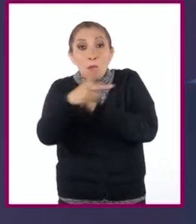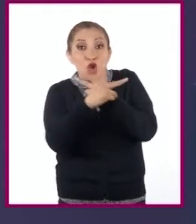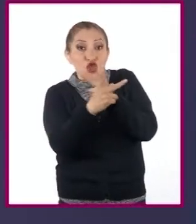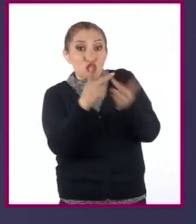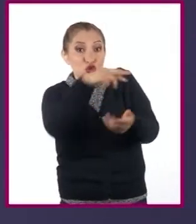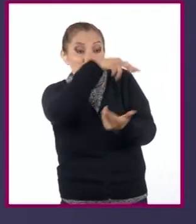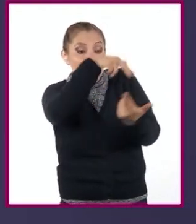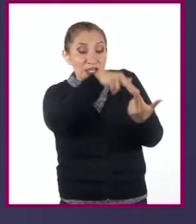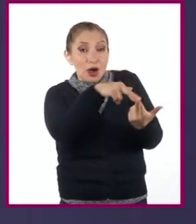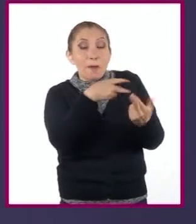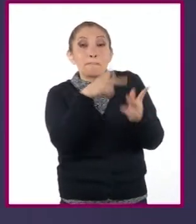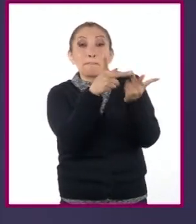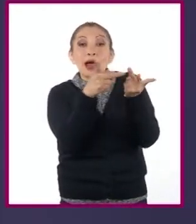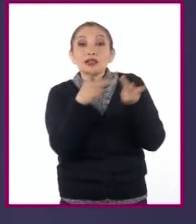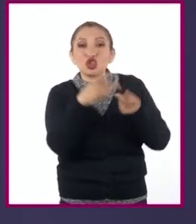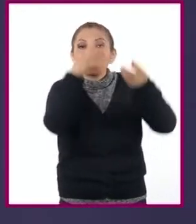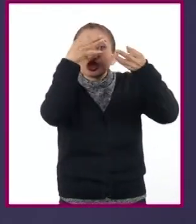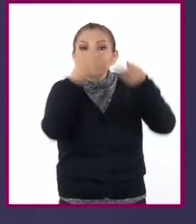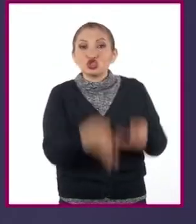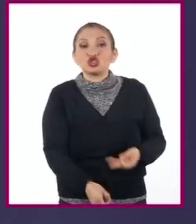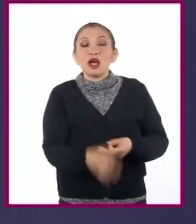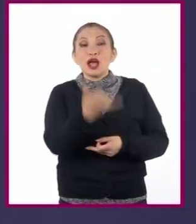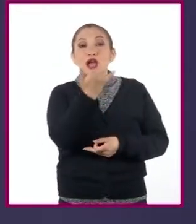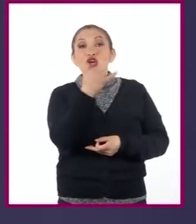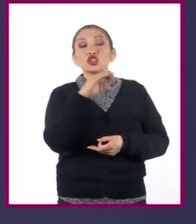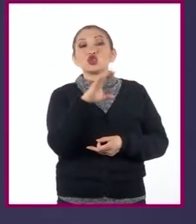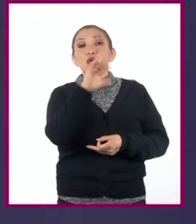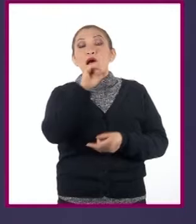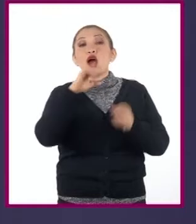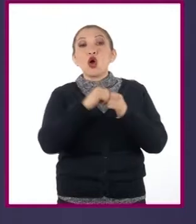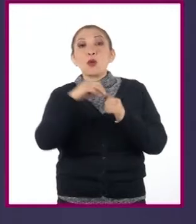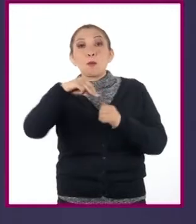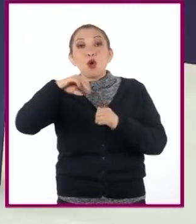de la región, platillos típicos como la yuca con mojo.